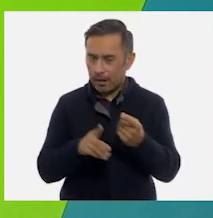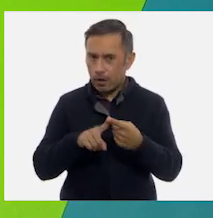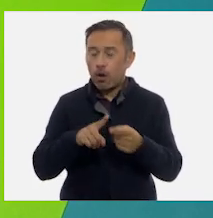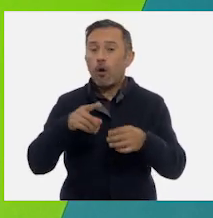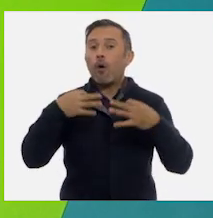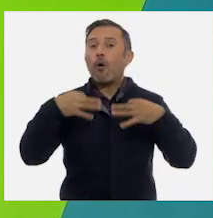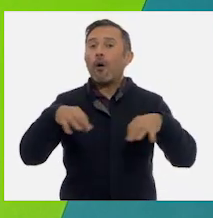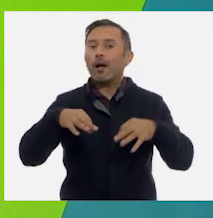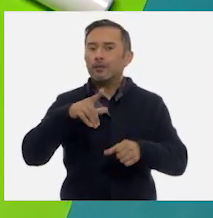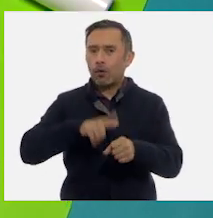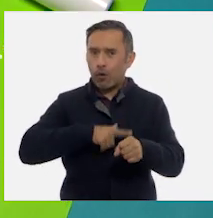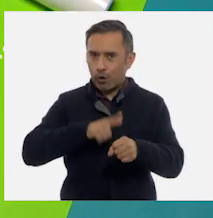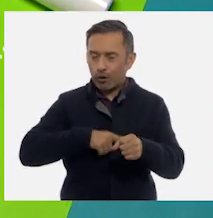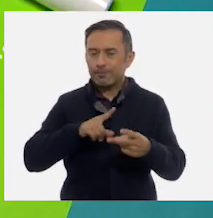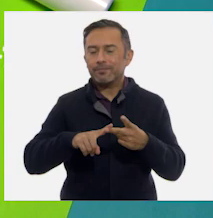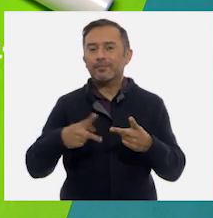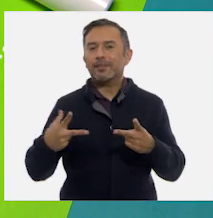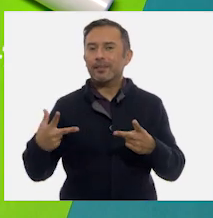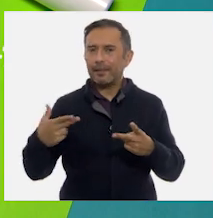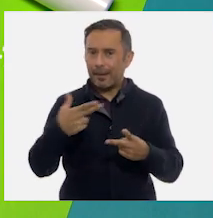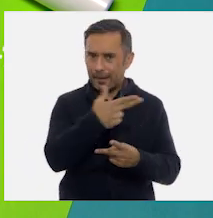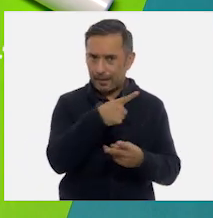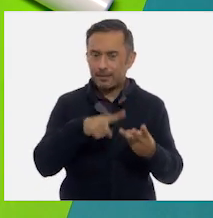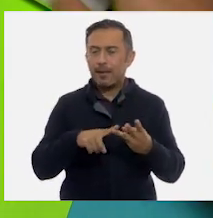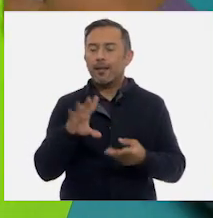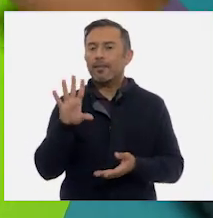tijeras, pegamento.